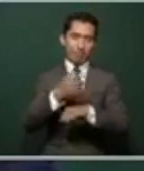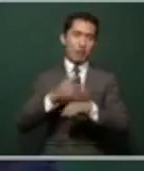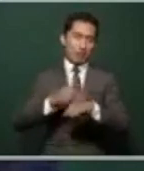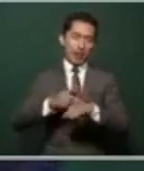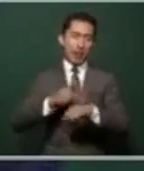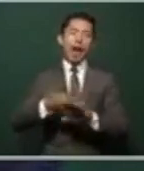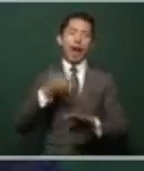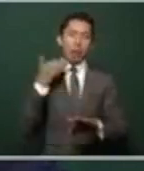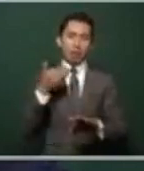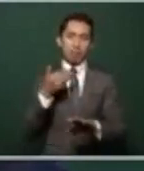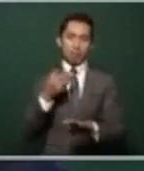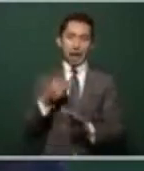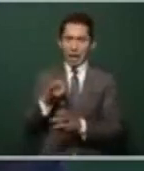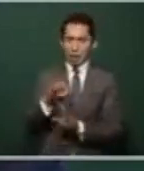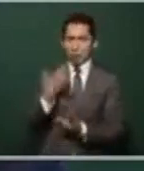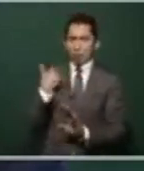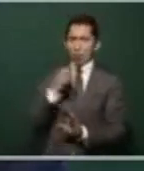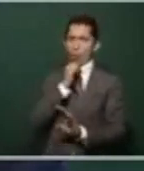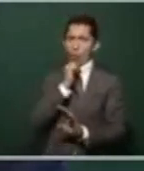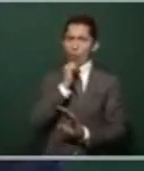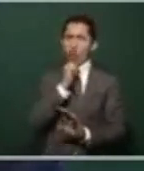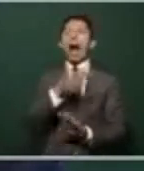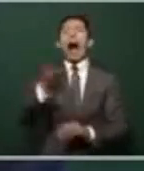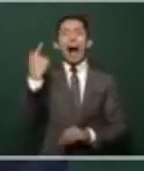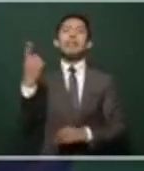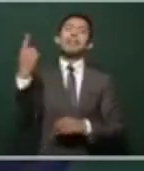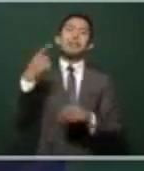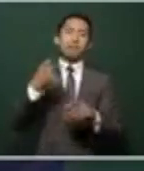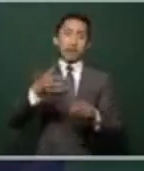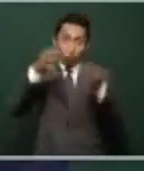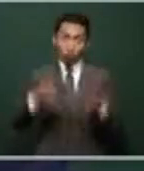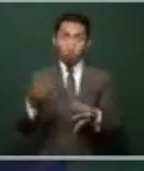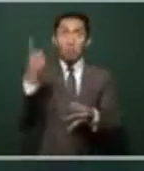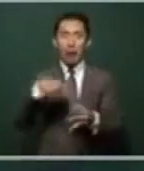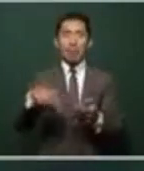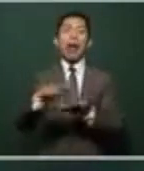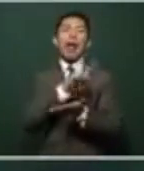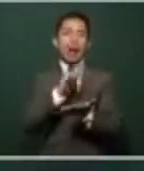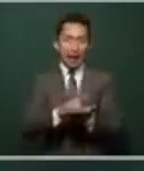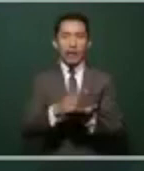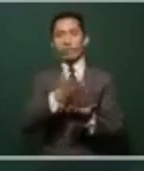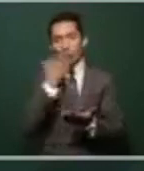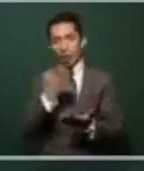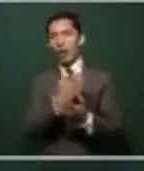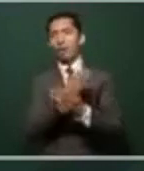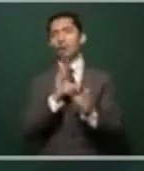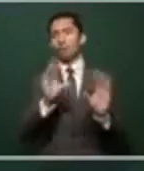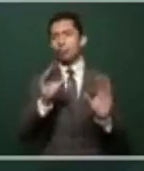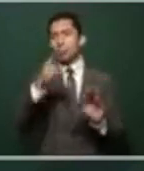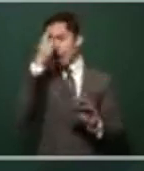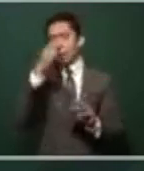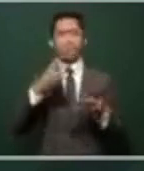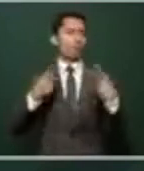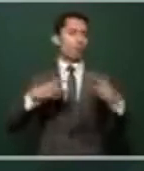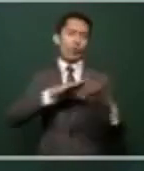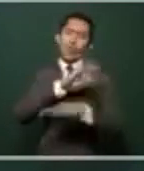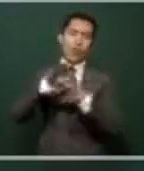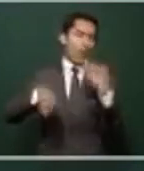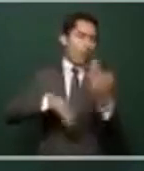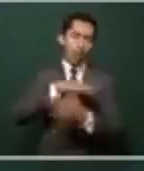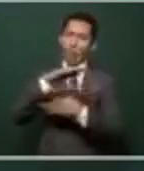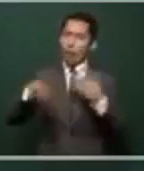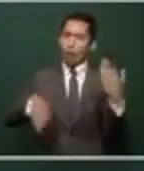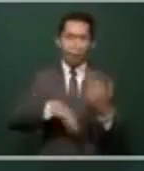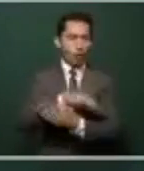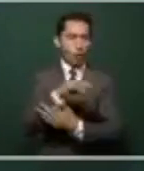Se establecía de que la educación era gratuita, obligatoria, en general, y se